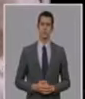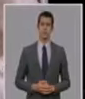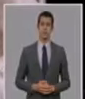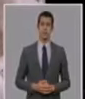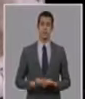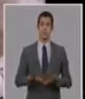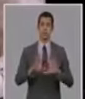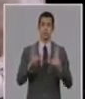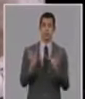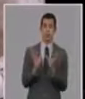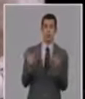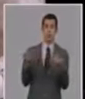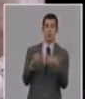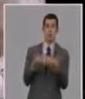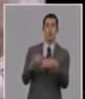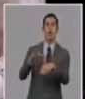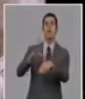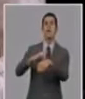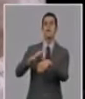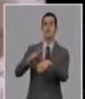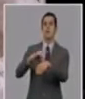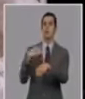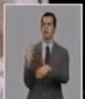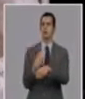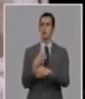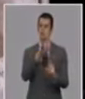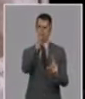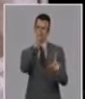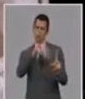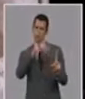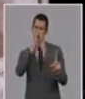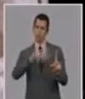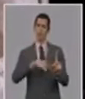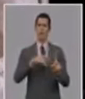los pacientes y en la mayoría aparecieron alteraciones